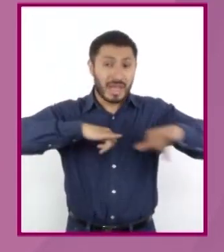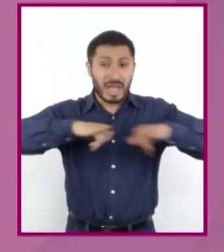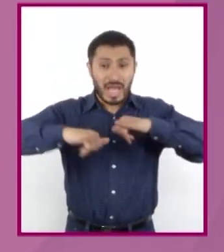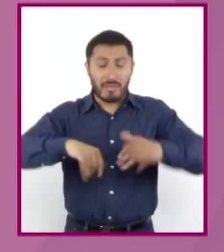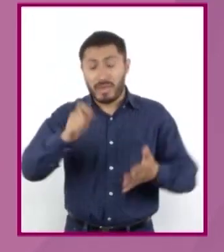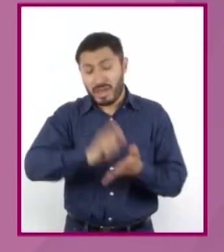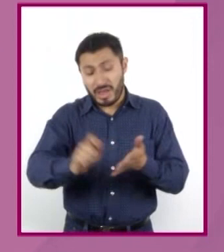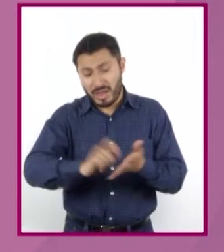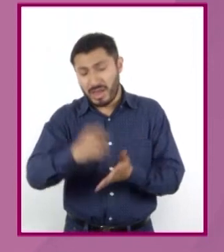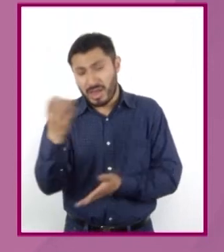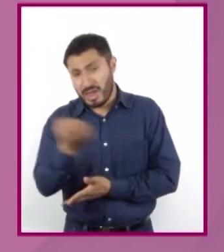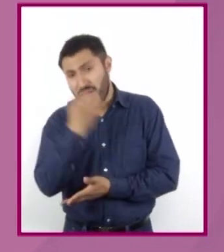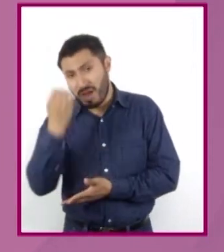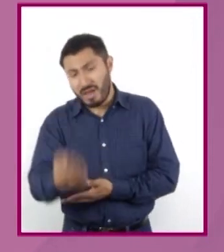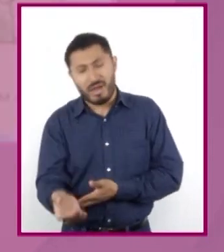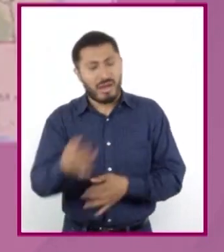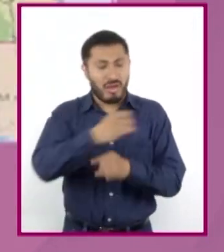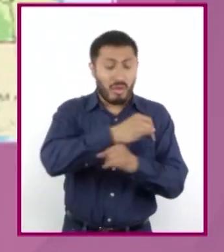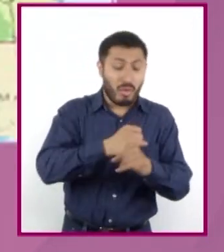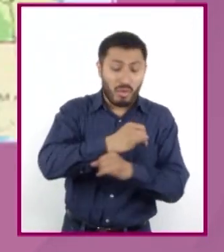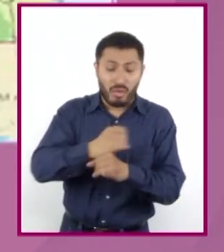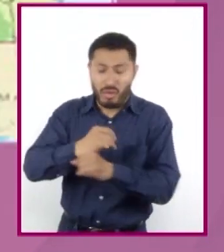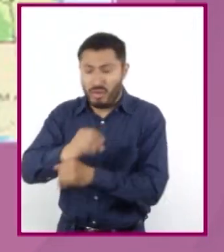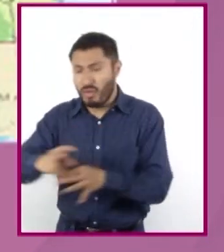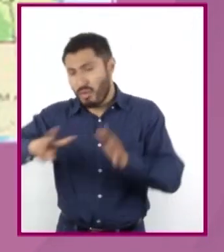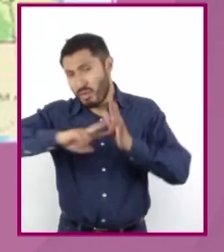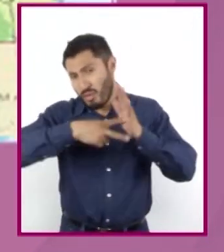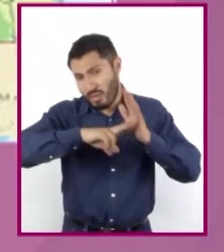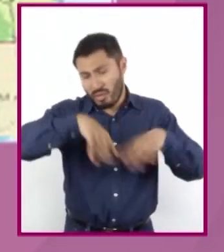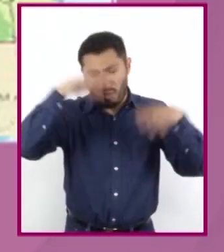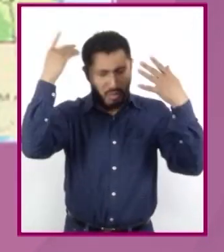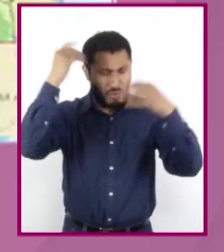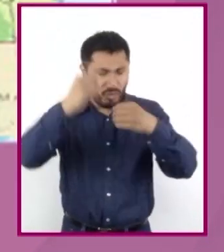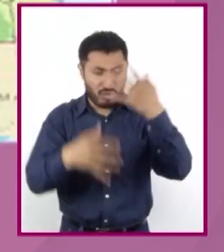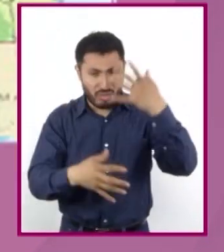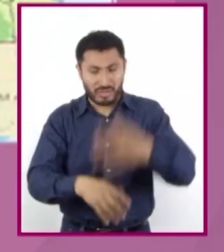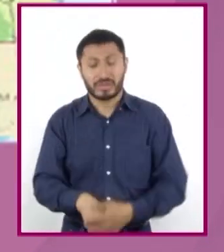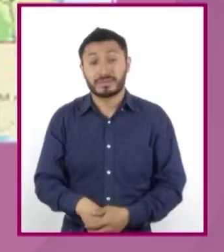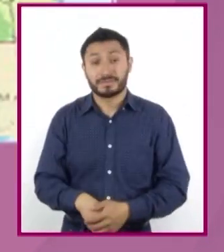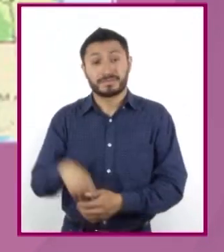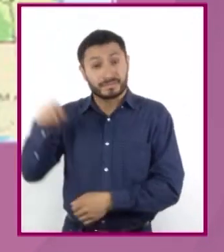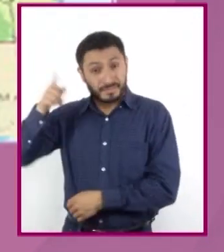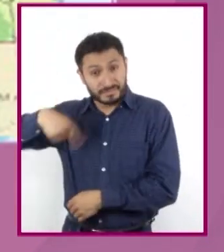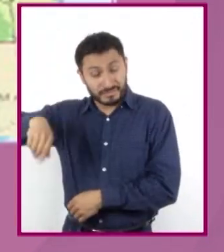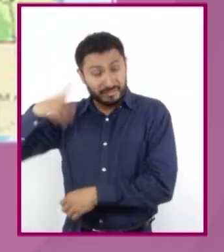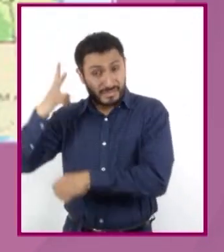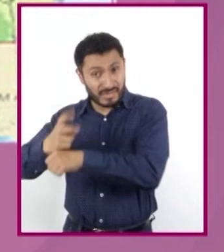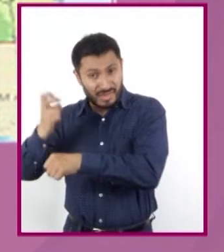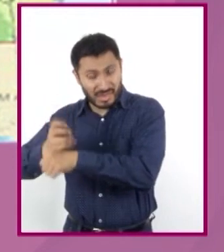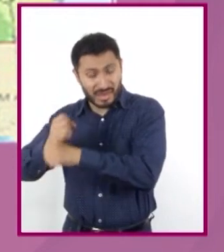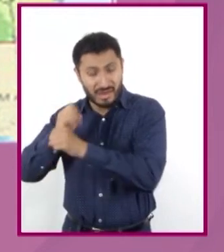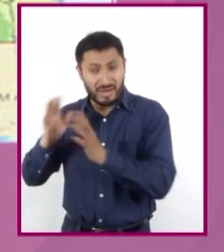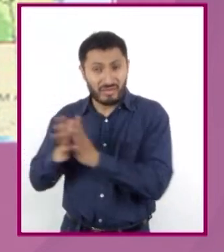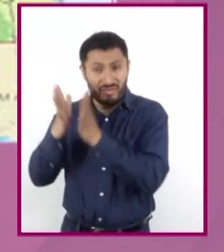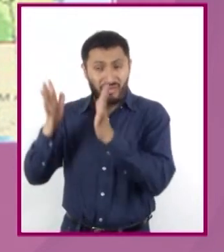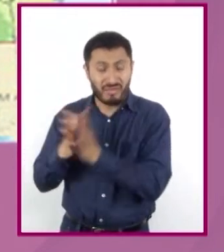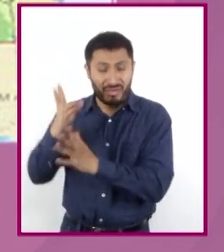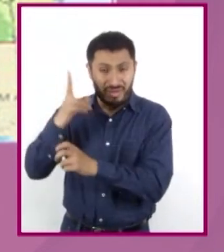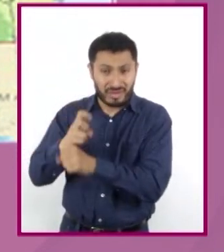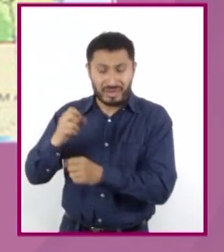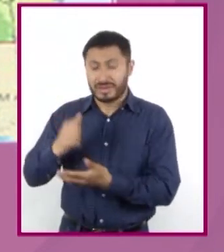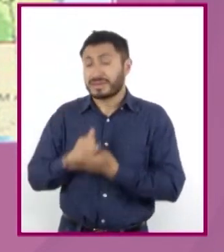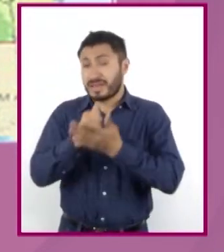estudios arqueológicos, entre otros. Las fuentes secundarias enriquecen el análisis de una